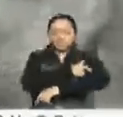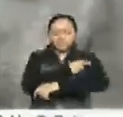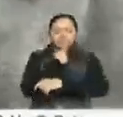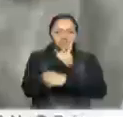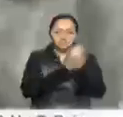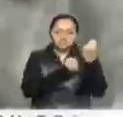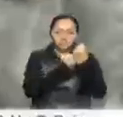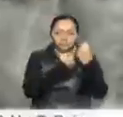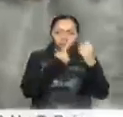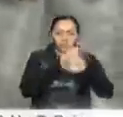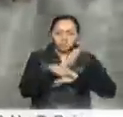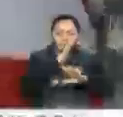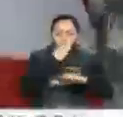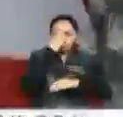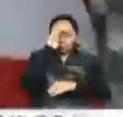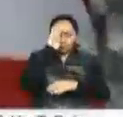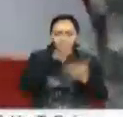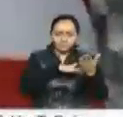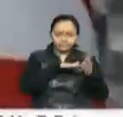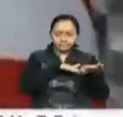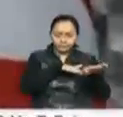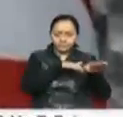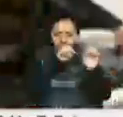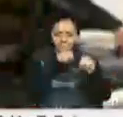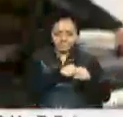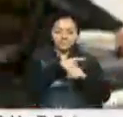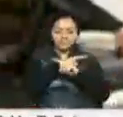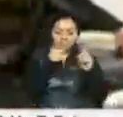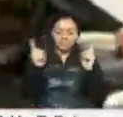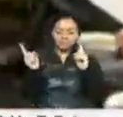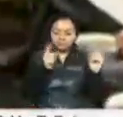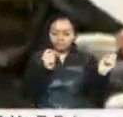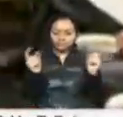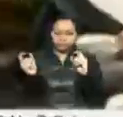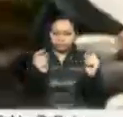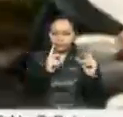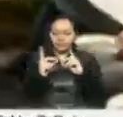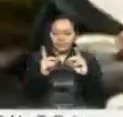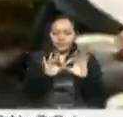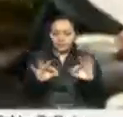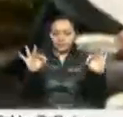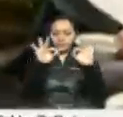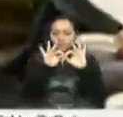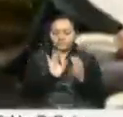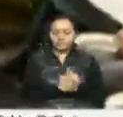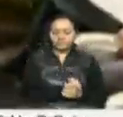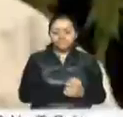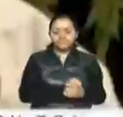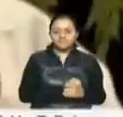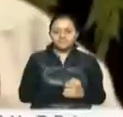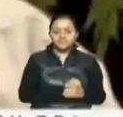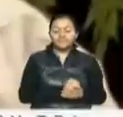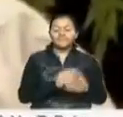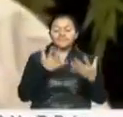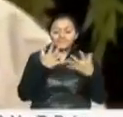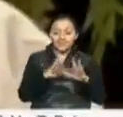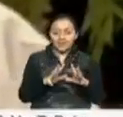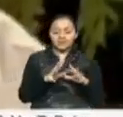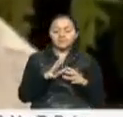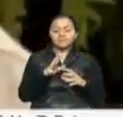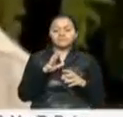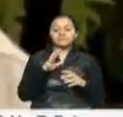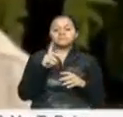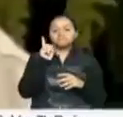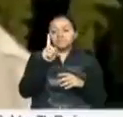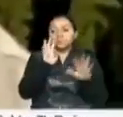compromiso de su país de seguir respaldando las negociaciones que sostiene con el gobierno colombiano. Surgidas en la década de los